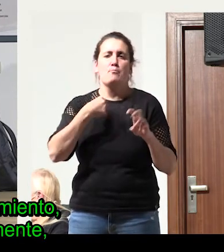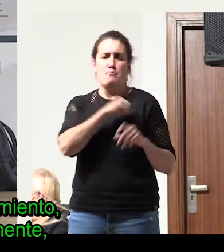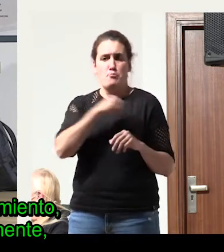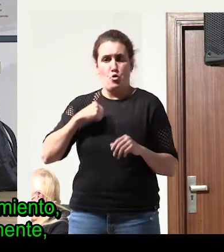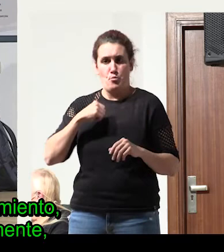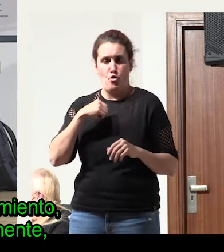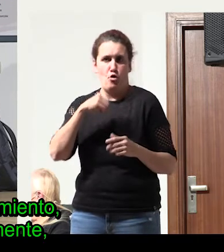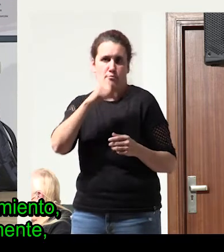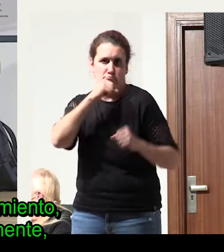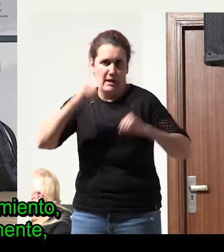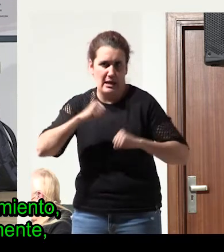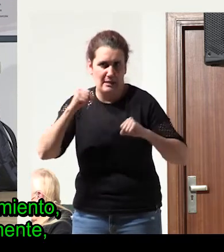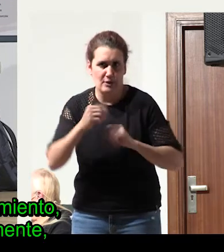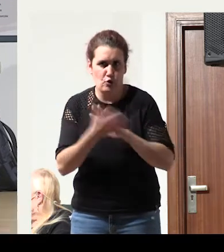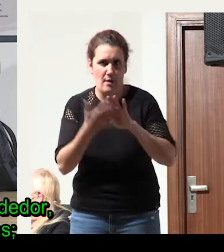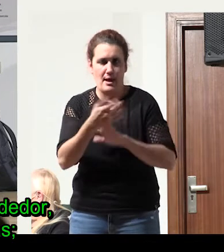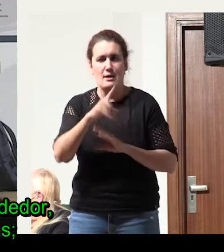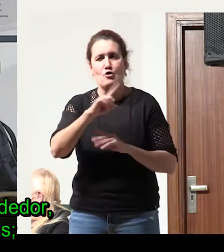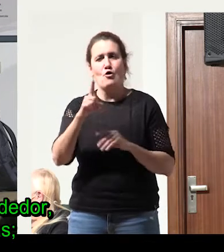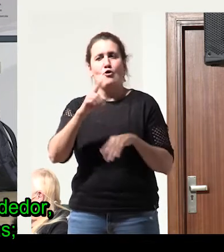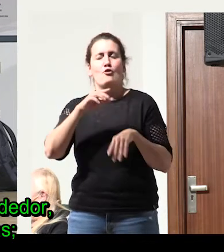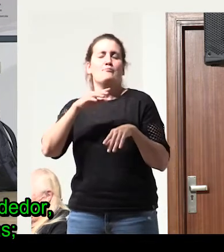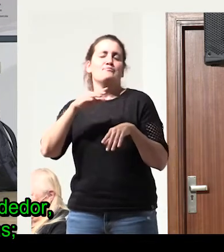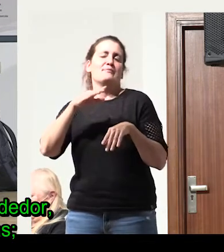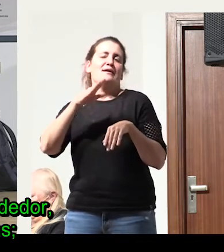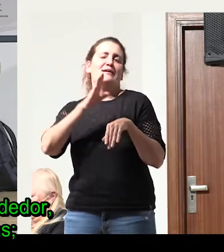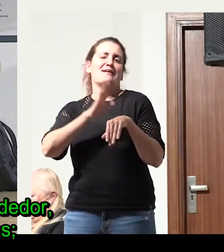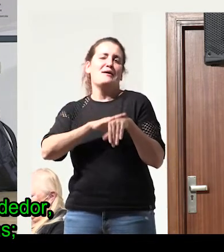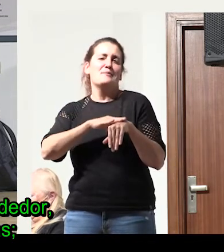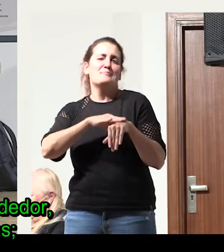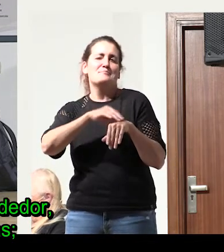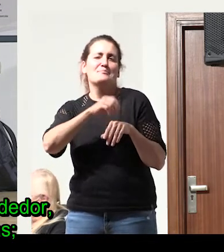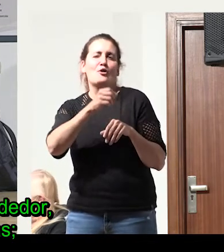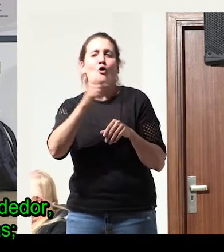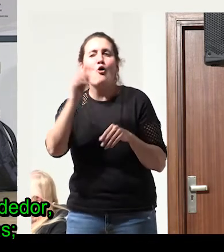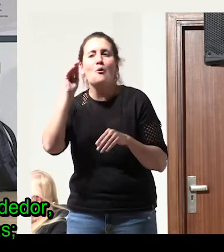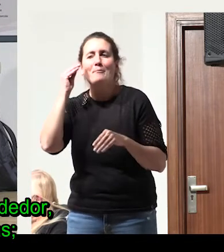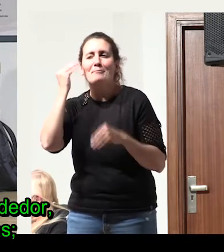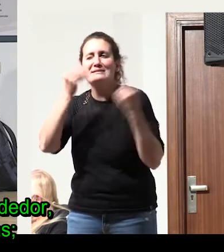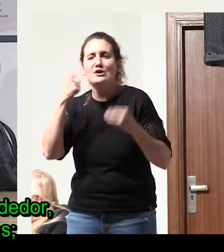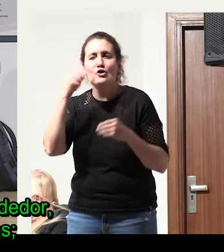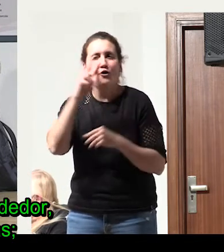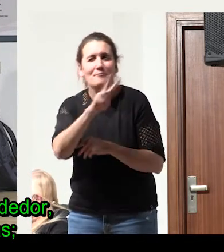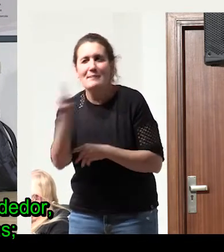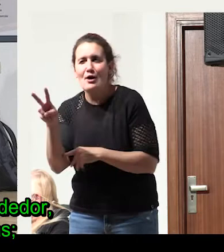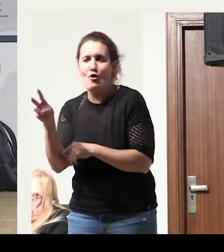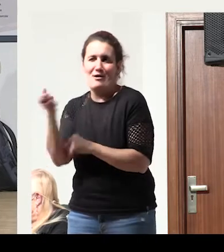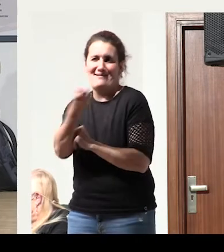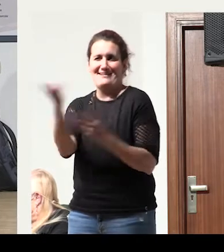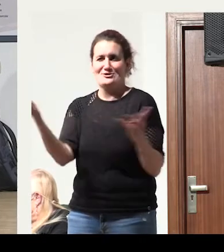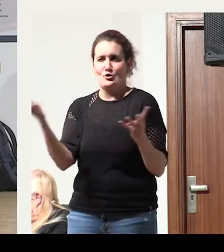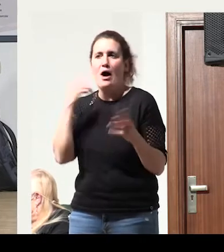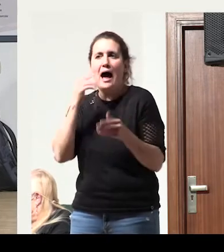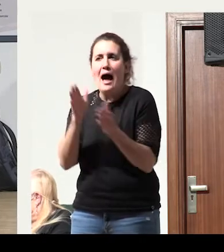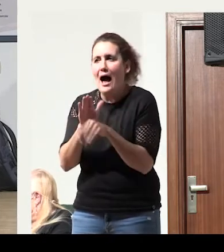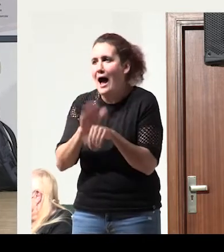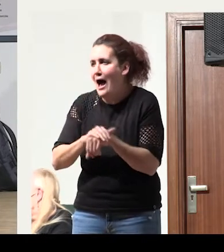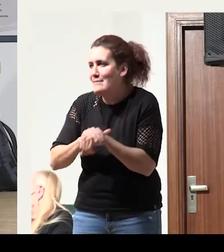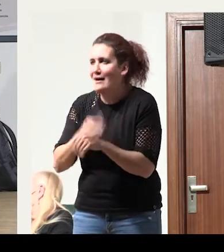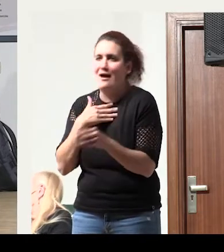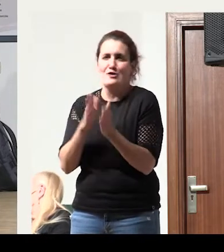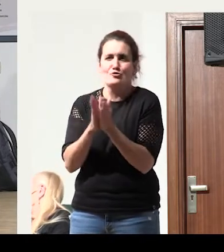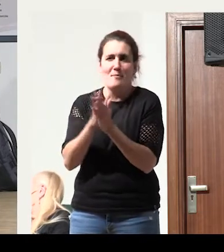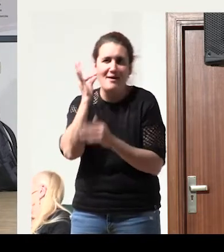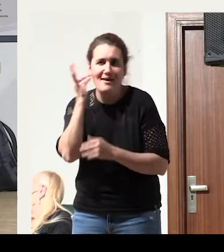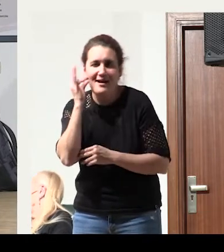egoístamente, para pensar en mi propio envejecimiento o pensar lo que estoy viendo alrededor, por ejemplo, con mis amigas o mis compañeras. Me interesa